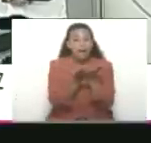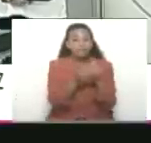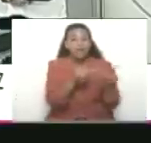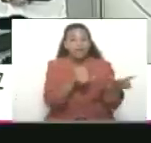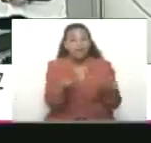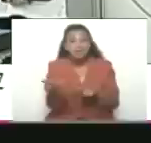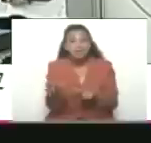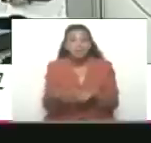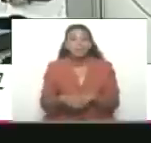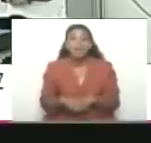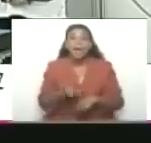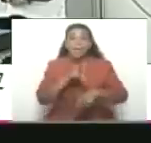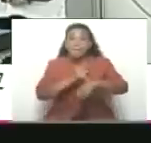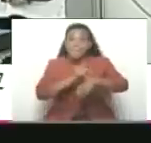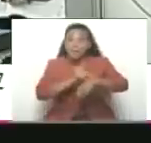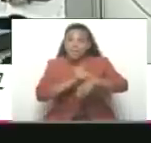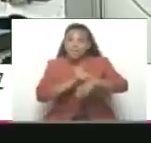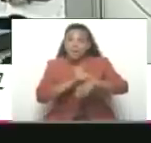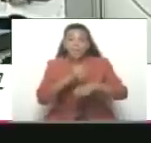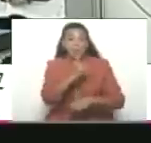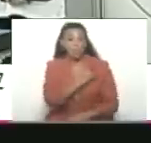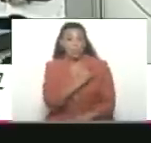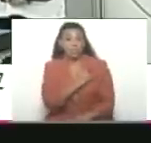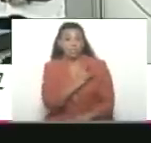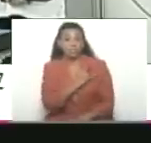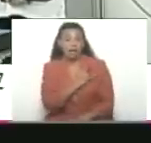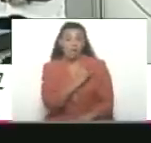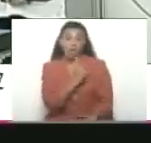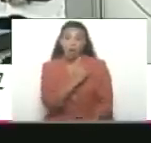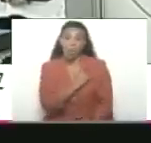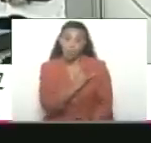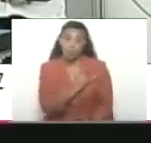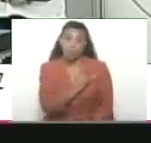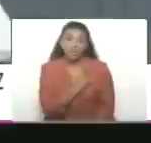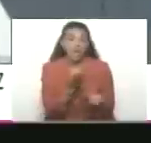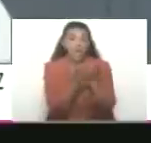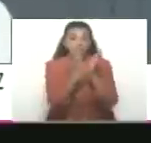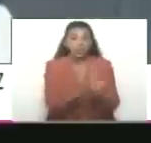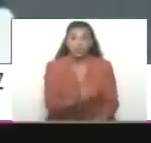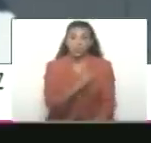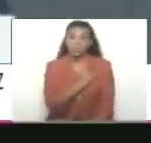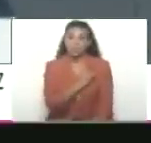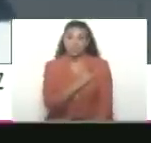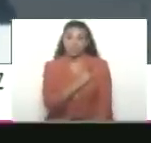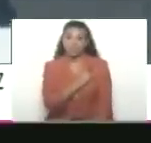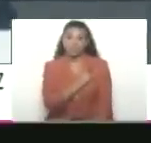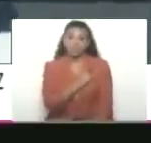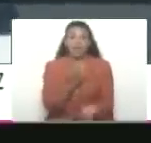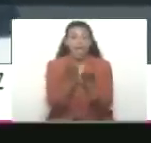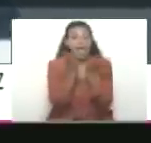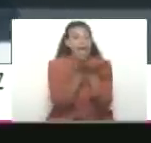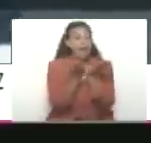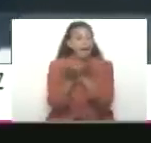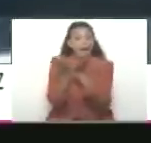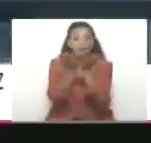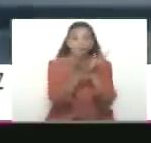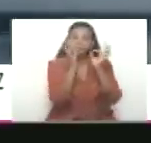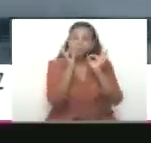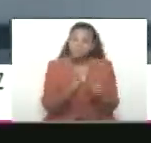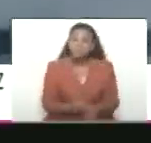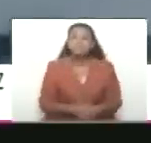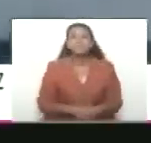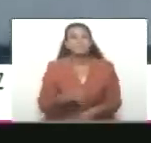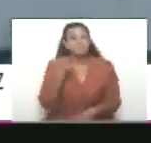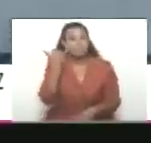para la medicina para la universidad de Medicina integral comunitaria los alumnos van a poder recibir clases acá los estudiantes